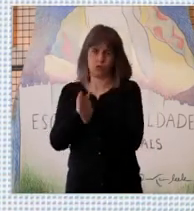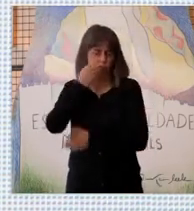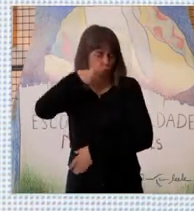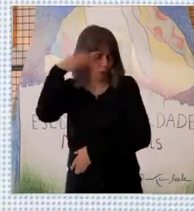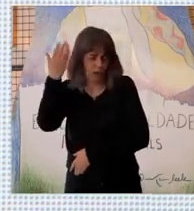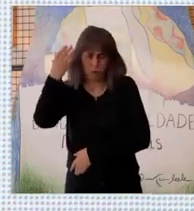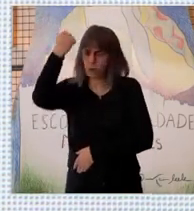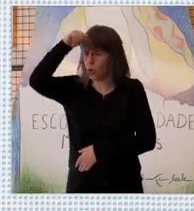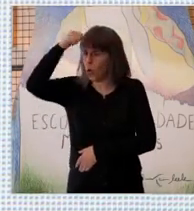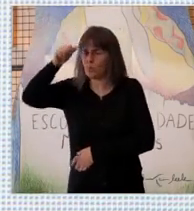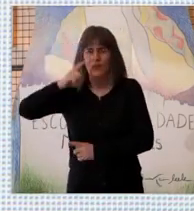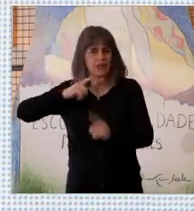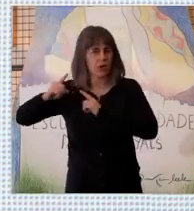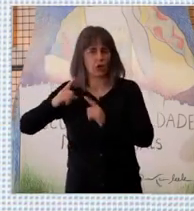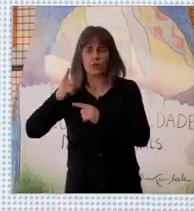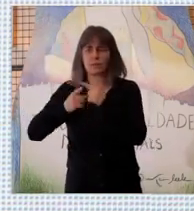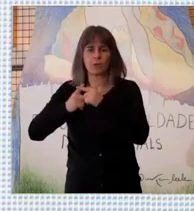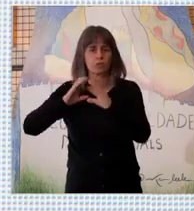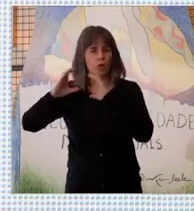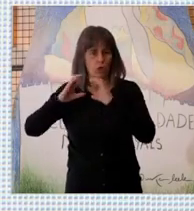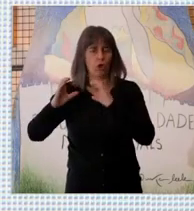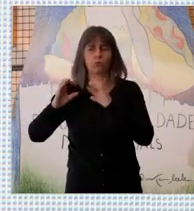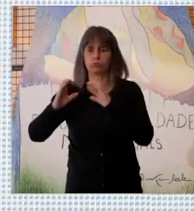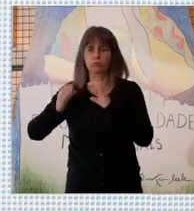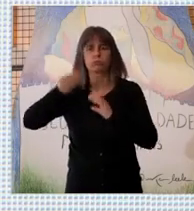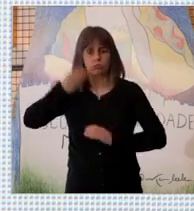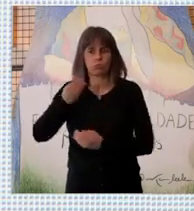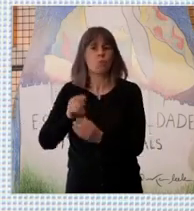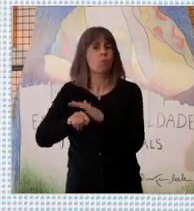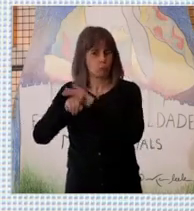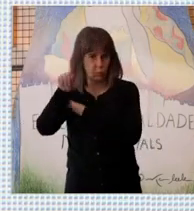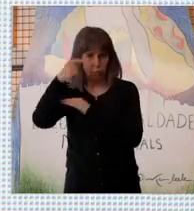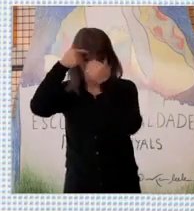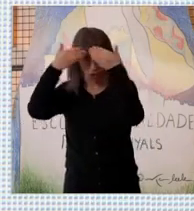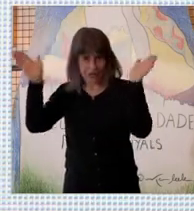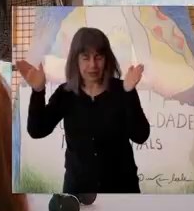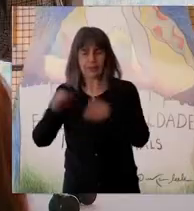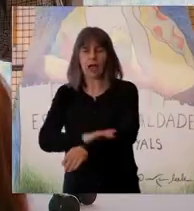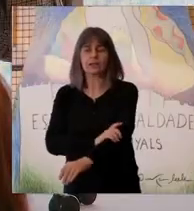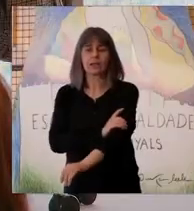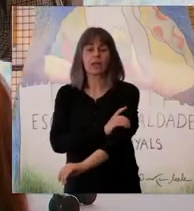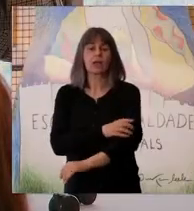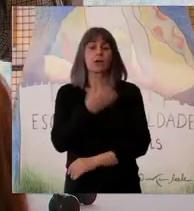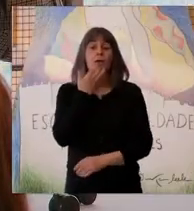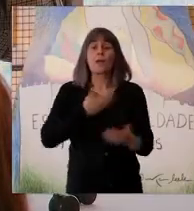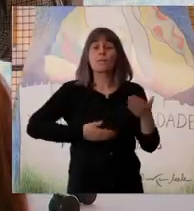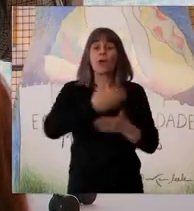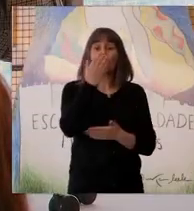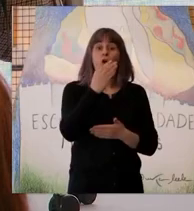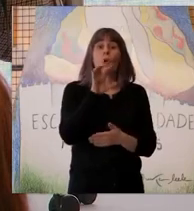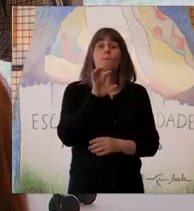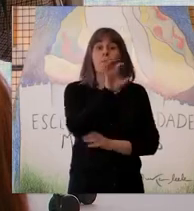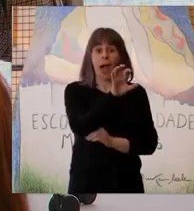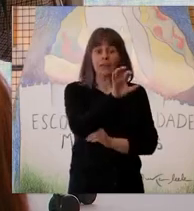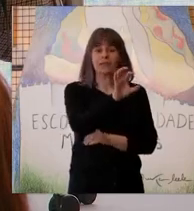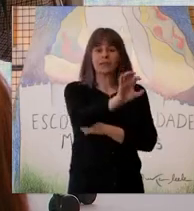sabes con directores de progresistas además en el país llegó después